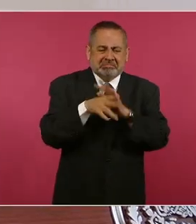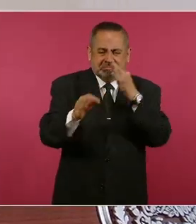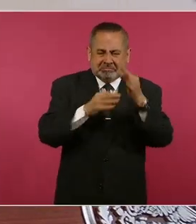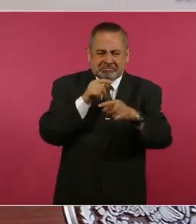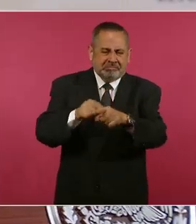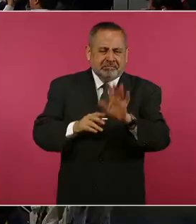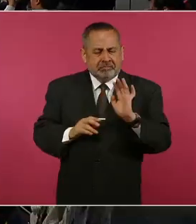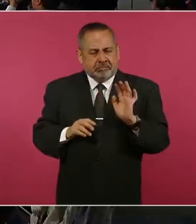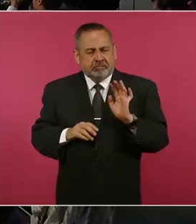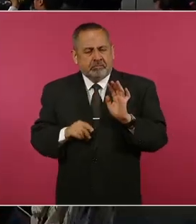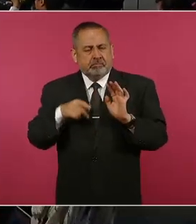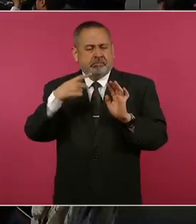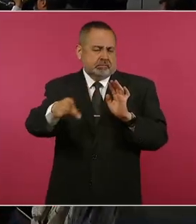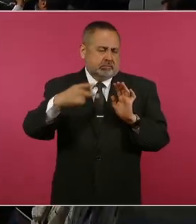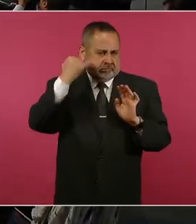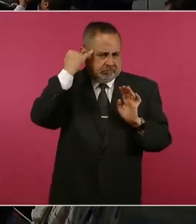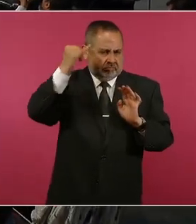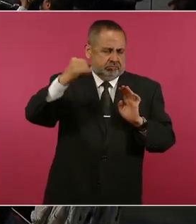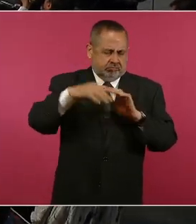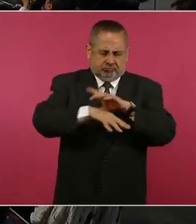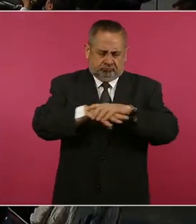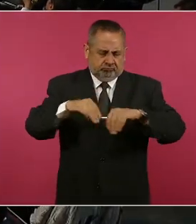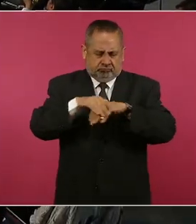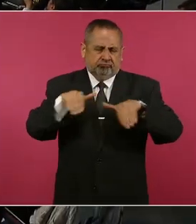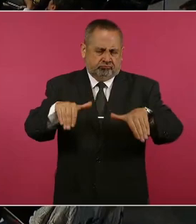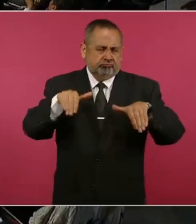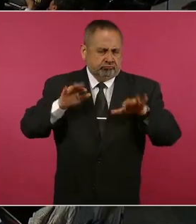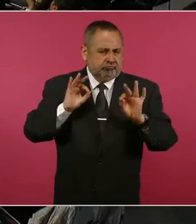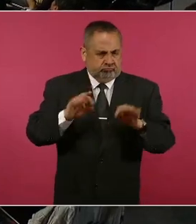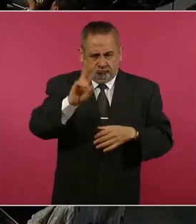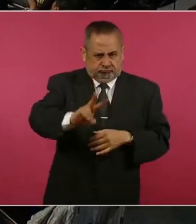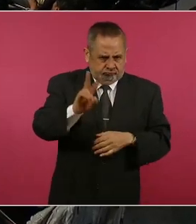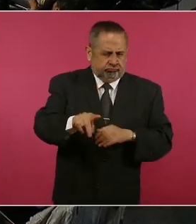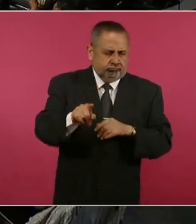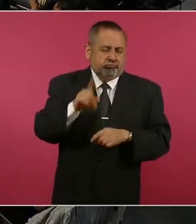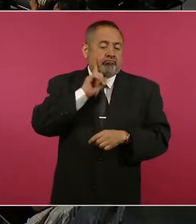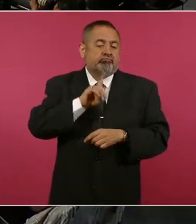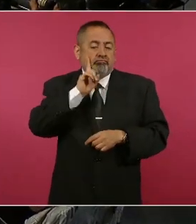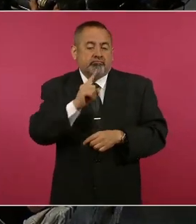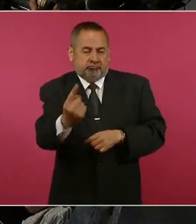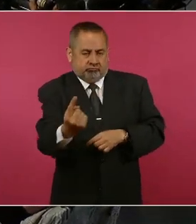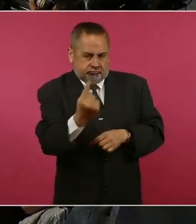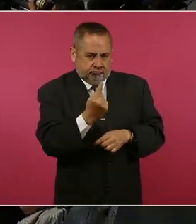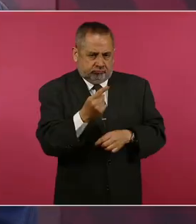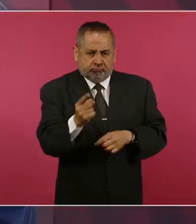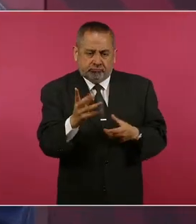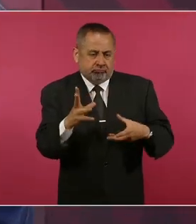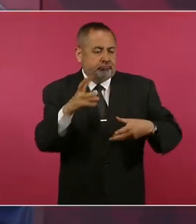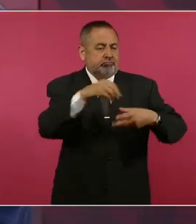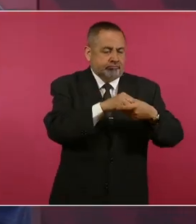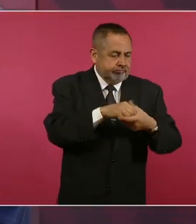con criterio propio, independiente de verdad, a escribir.